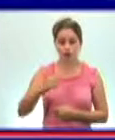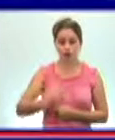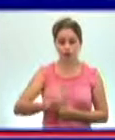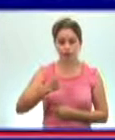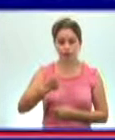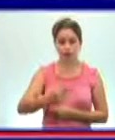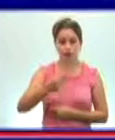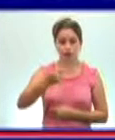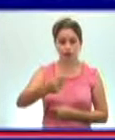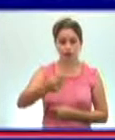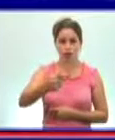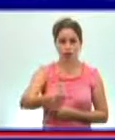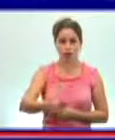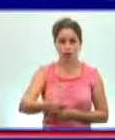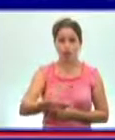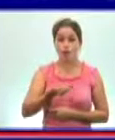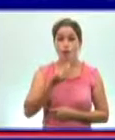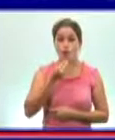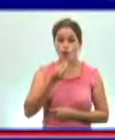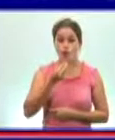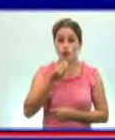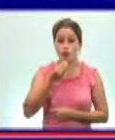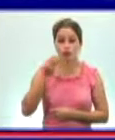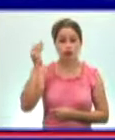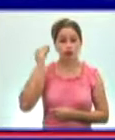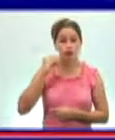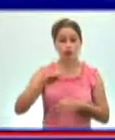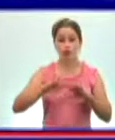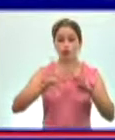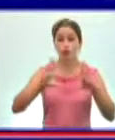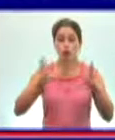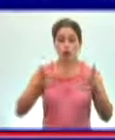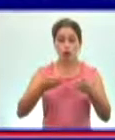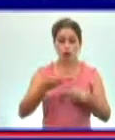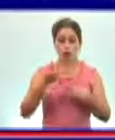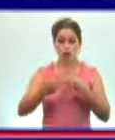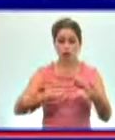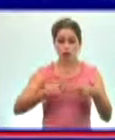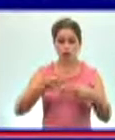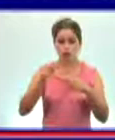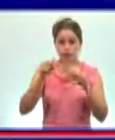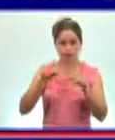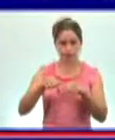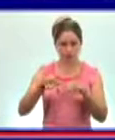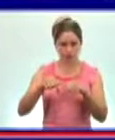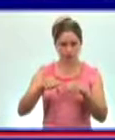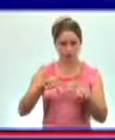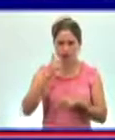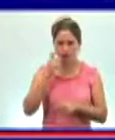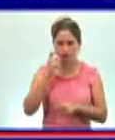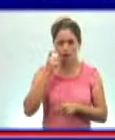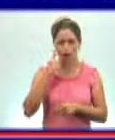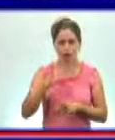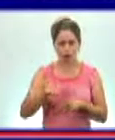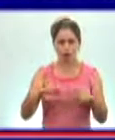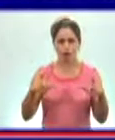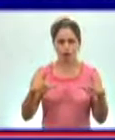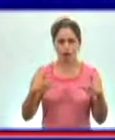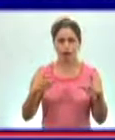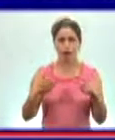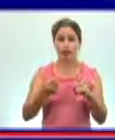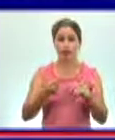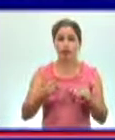a Darwin, podemos conocer inclusive las teorías más recientes demostradas por determinados científicos y